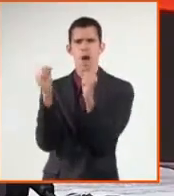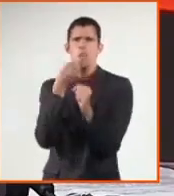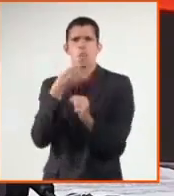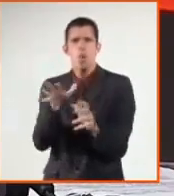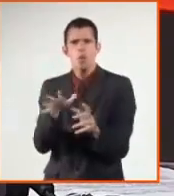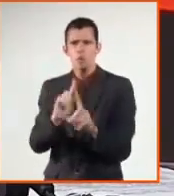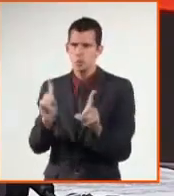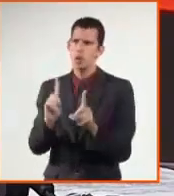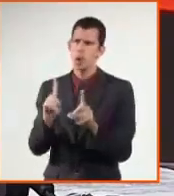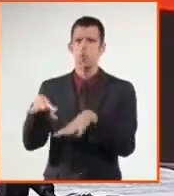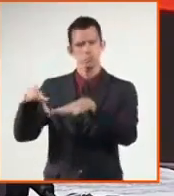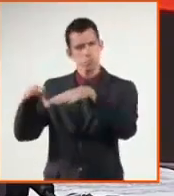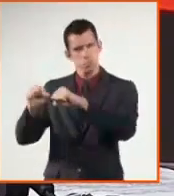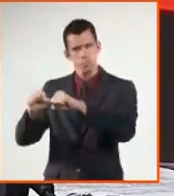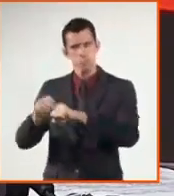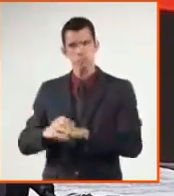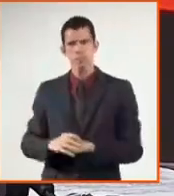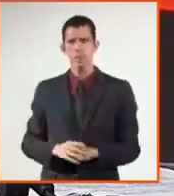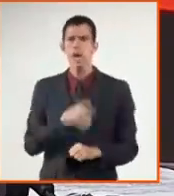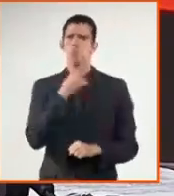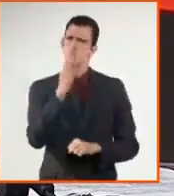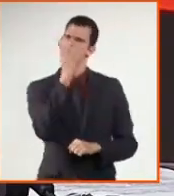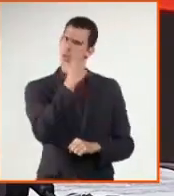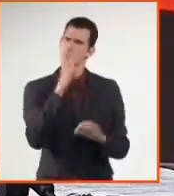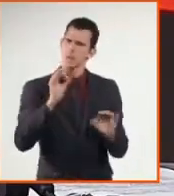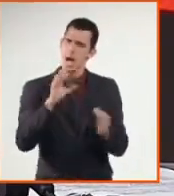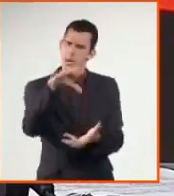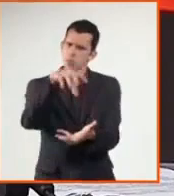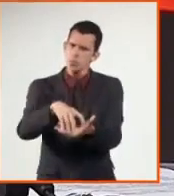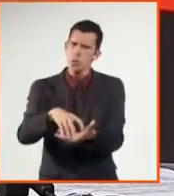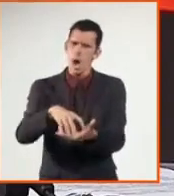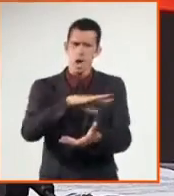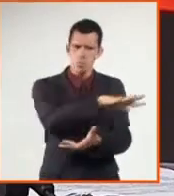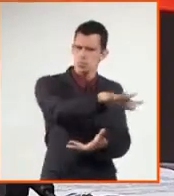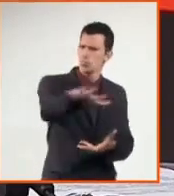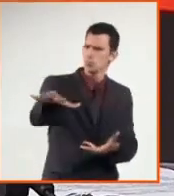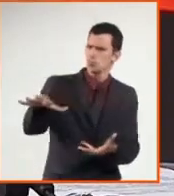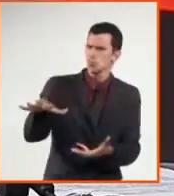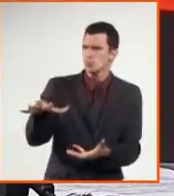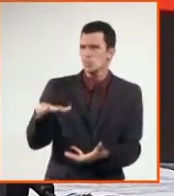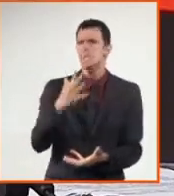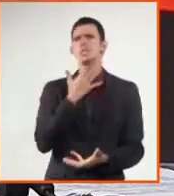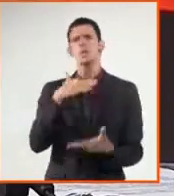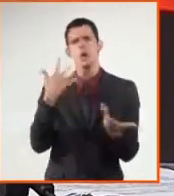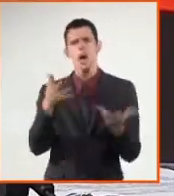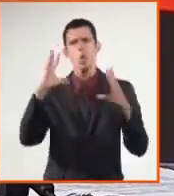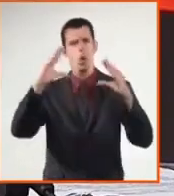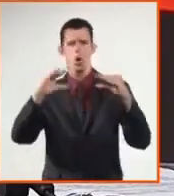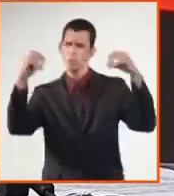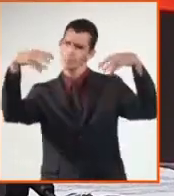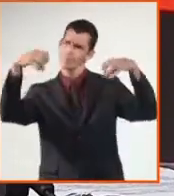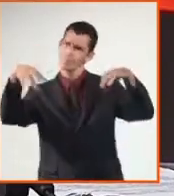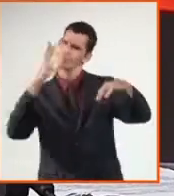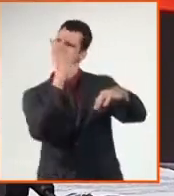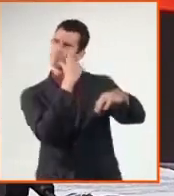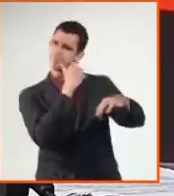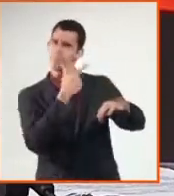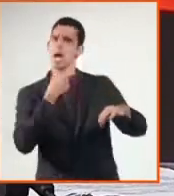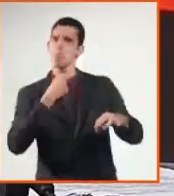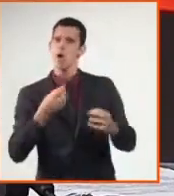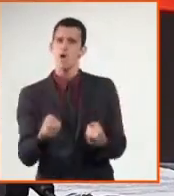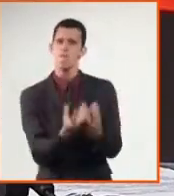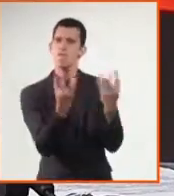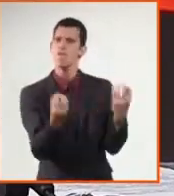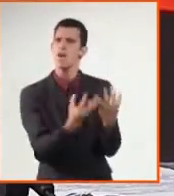monumentos en fuente que nos gusta tener una ciudad iluminada pero que realmente las situaciones en las que estamos se requieren una evaluación puntual en